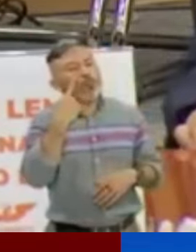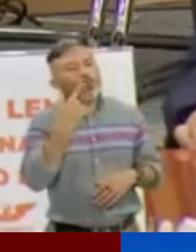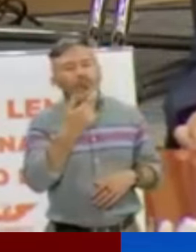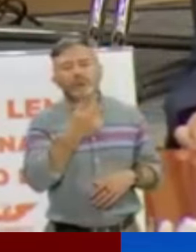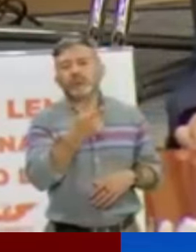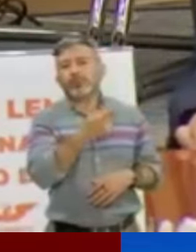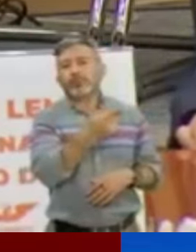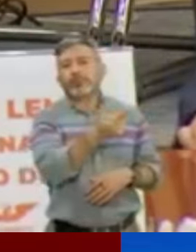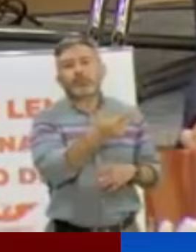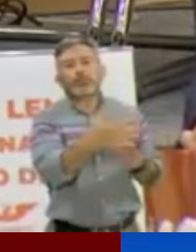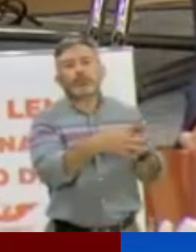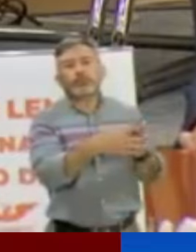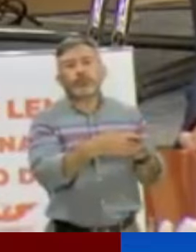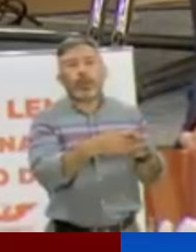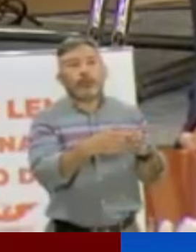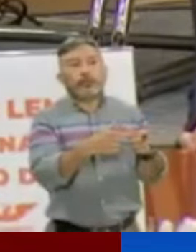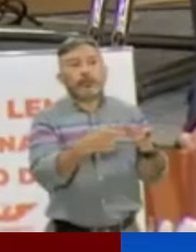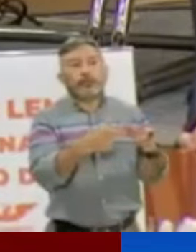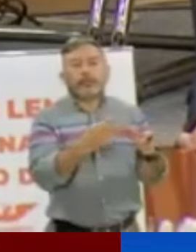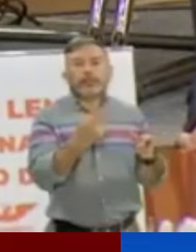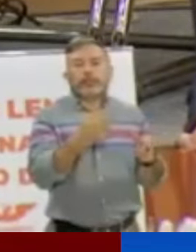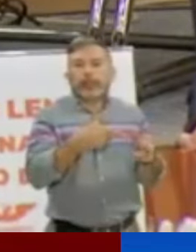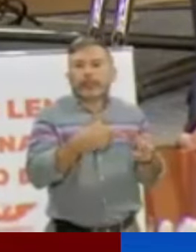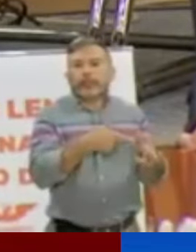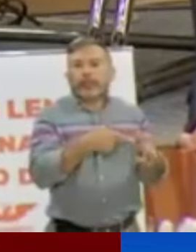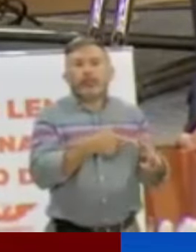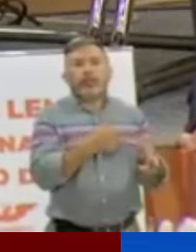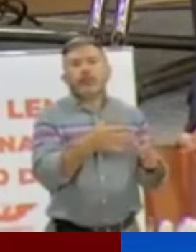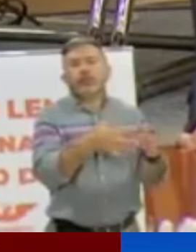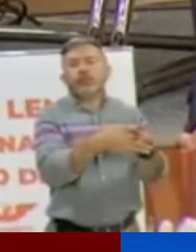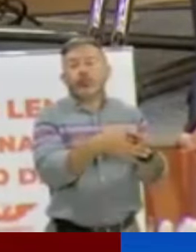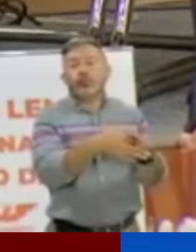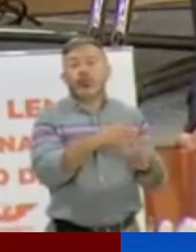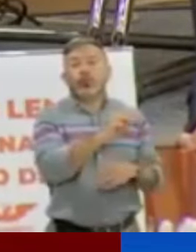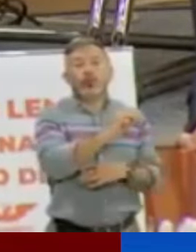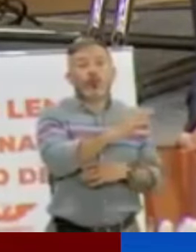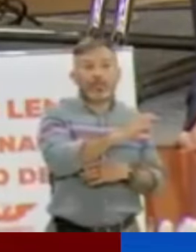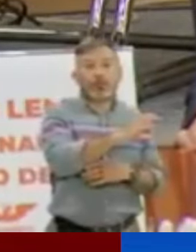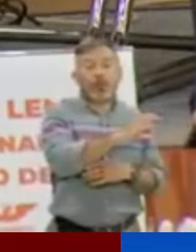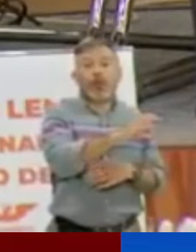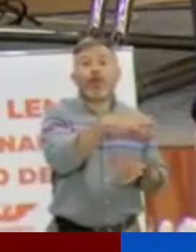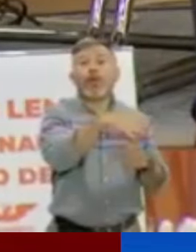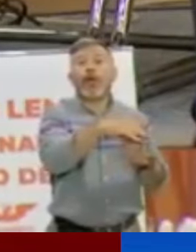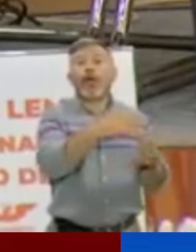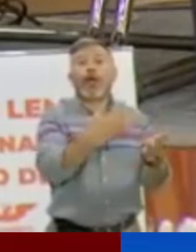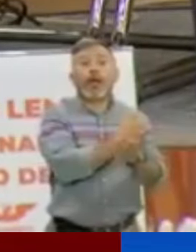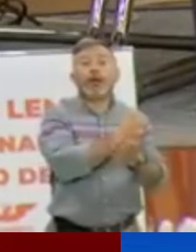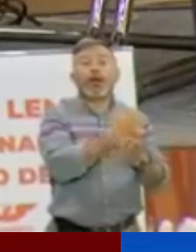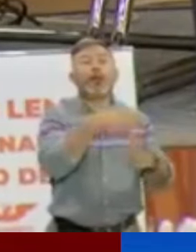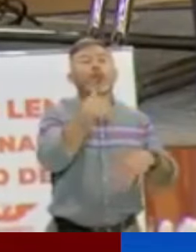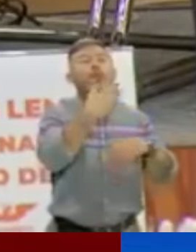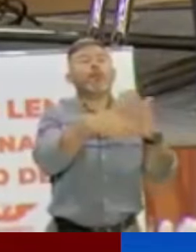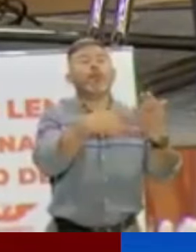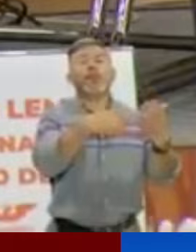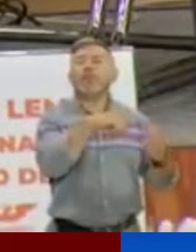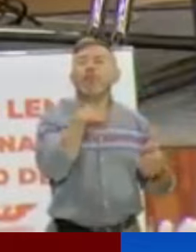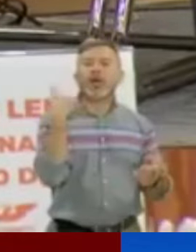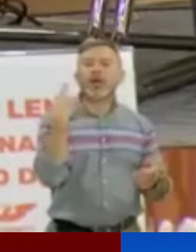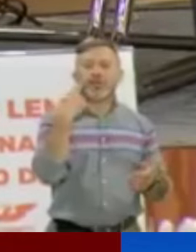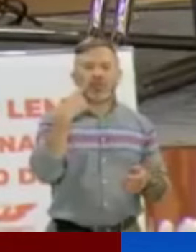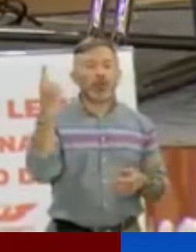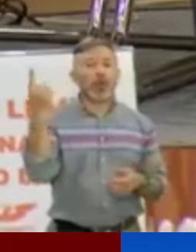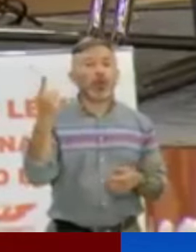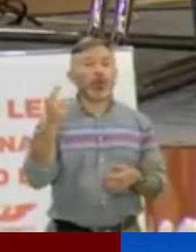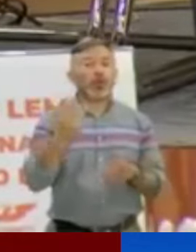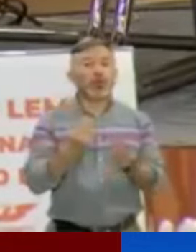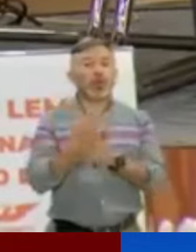existir, para sobrevivir. Por un lado, Movimiento Ciudadano lo que gana luego lo pierde. Miren, Nuevo León perdió prácticamente